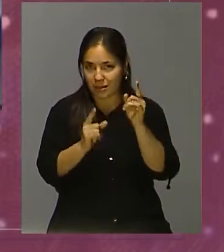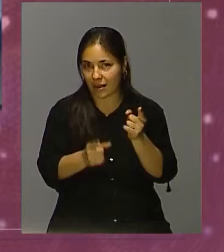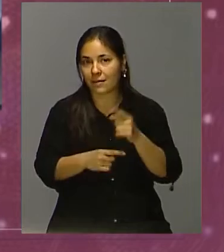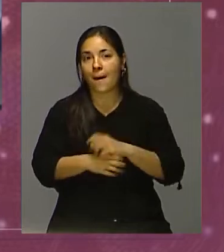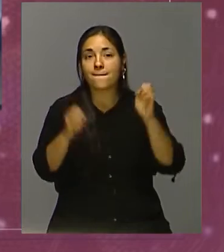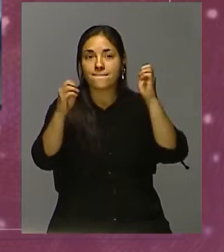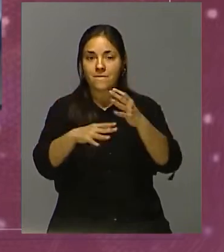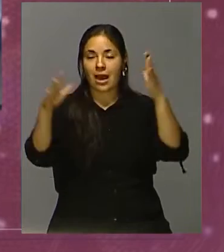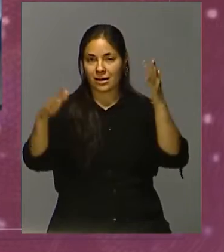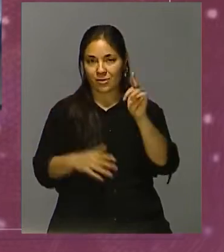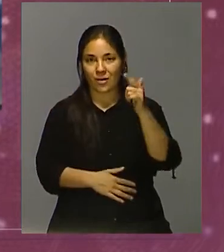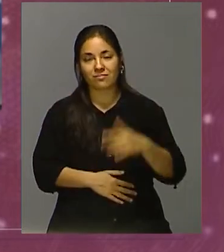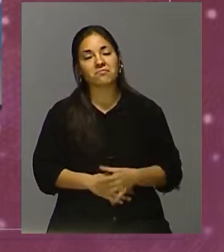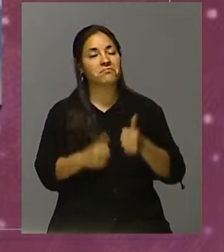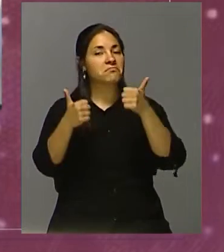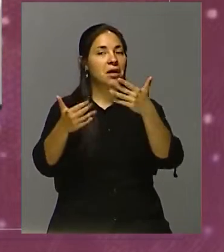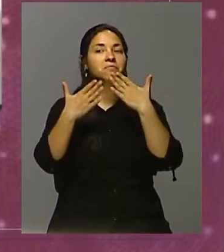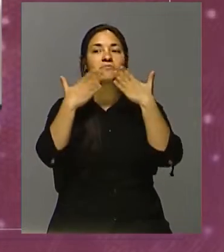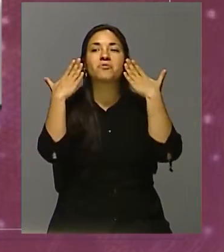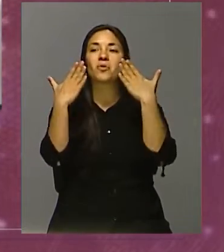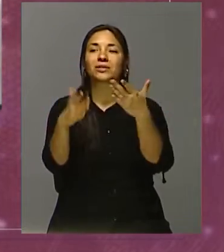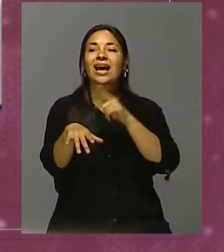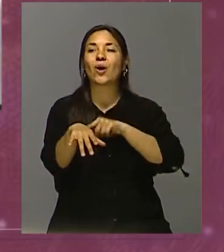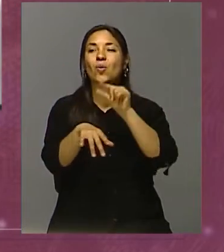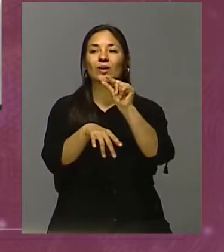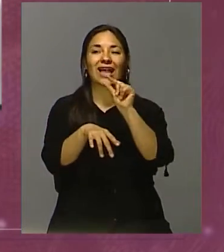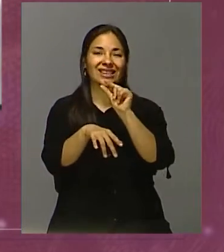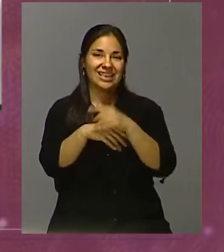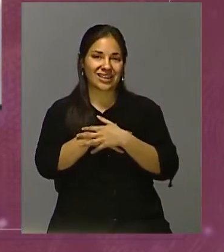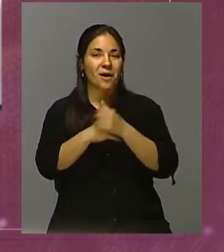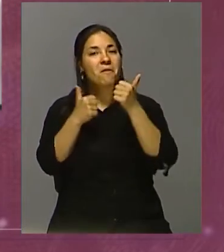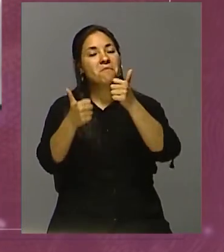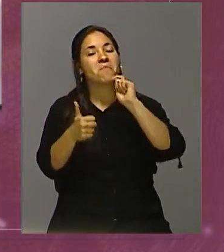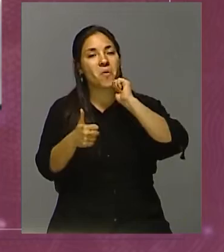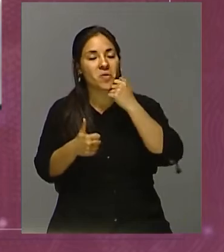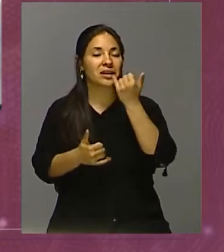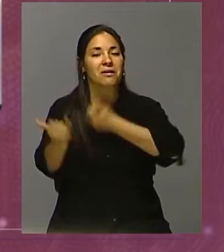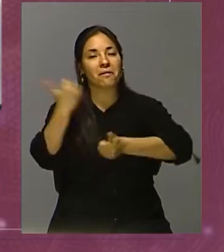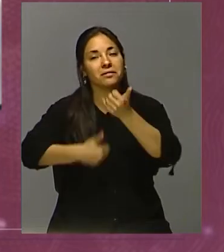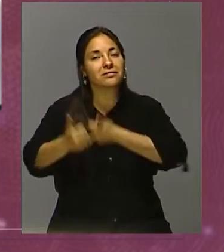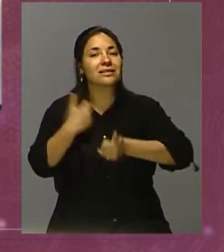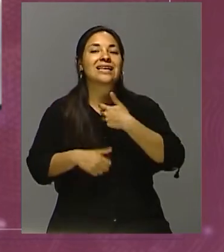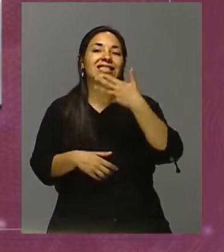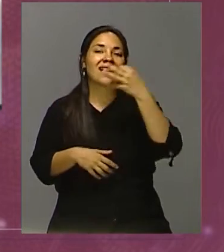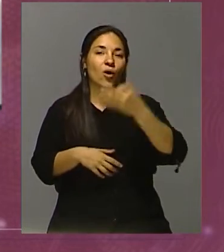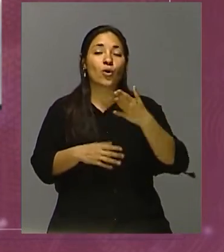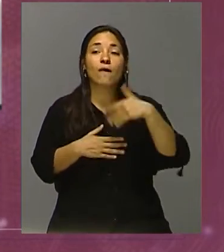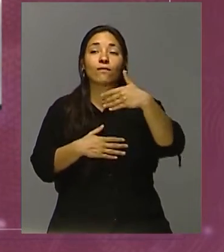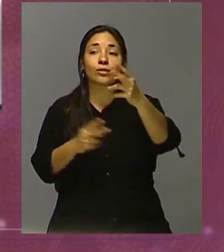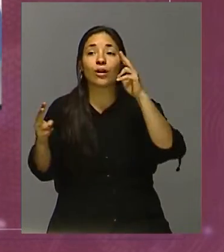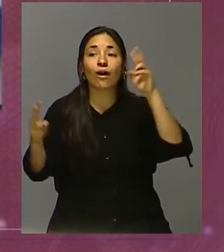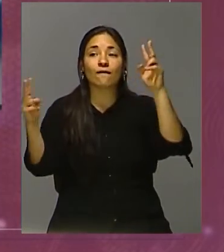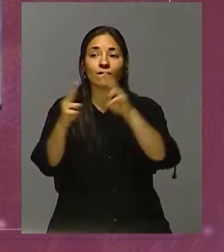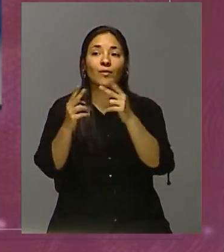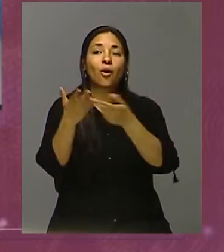esto. Nicolás, muchísimas gracias por este ratito con nosotros. Ha sido muy productiva la charla, así es que seguramente vamos a volver a reencontrarnos en